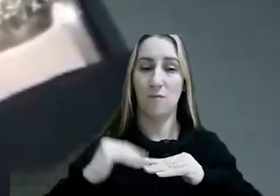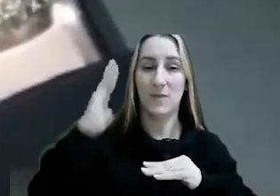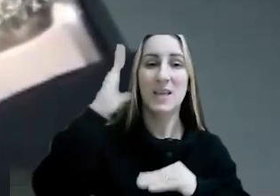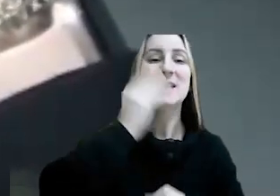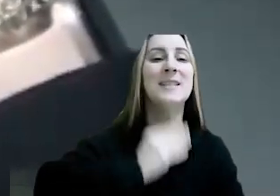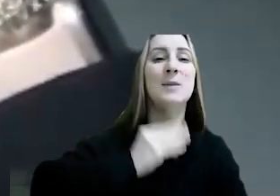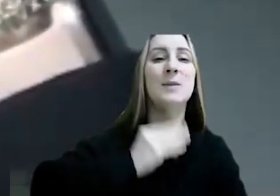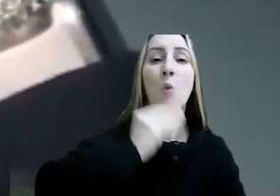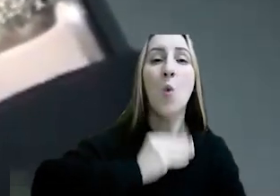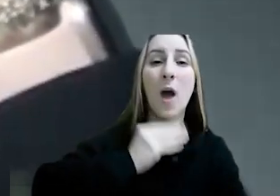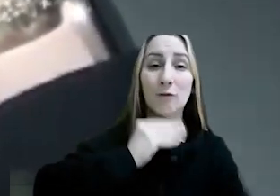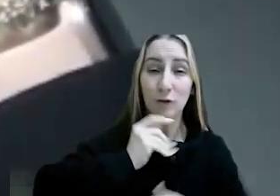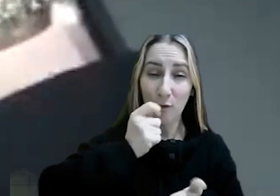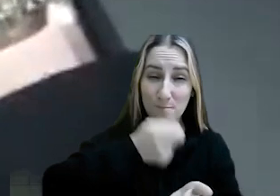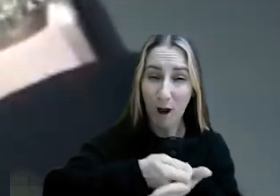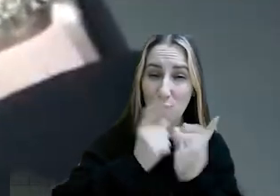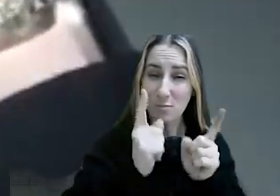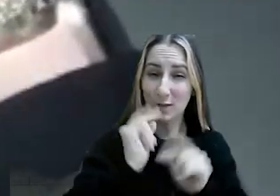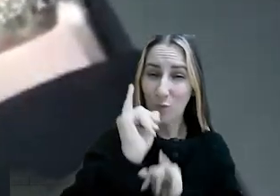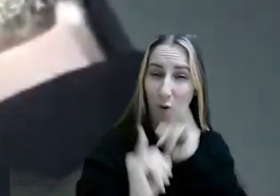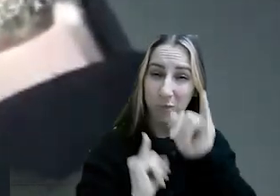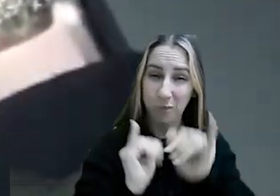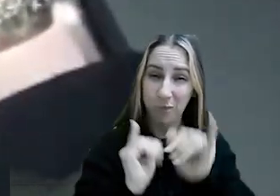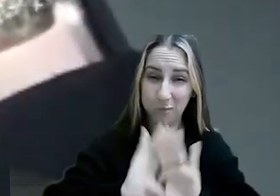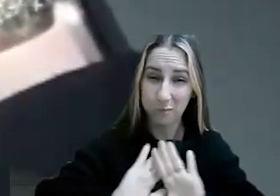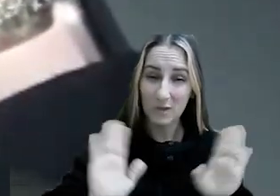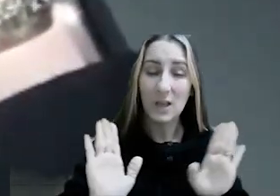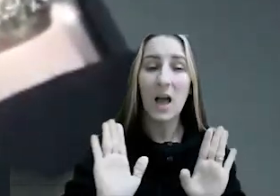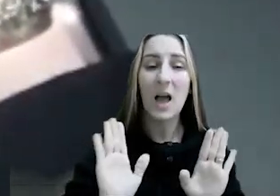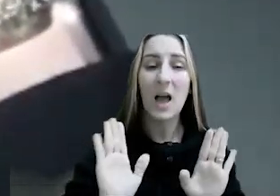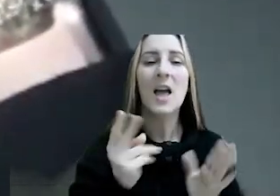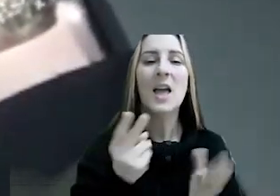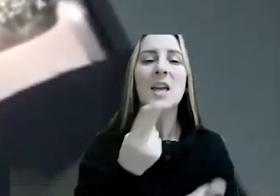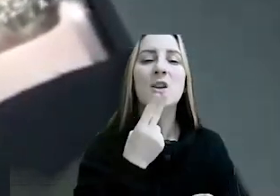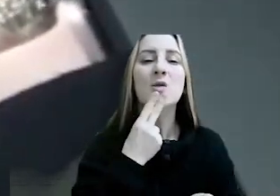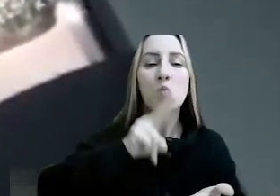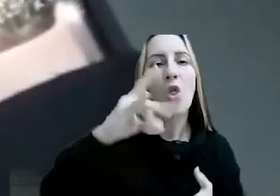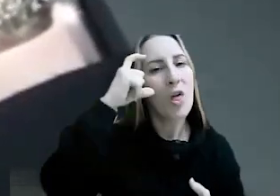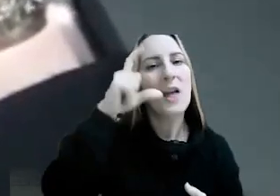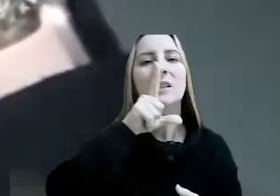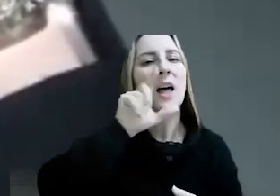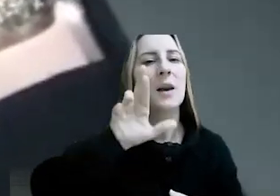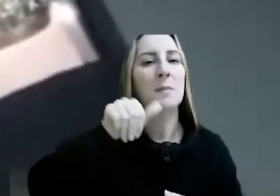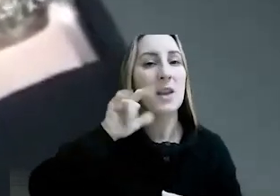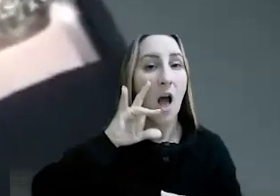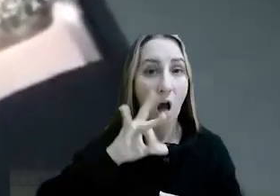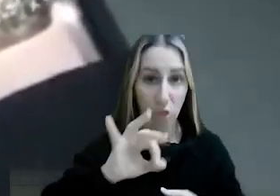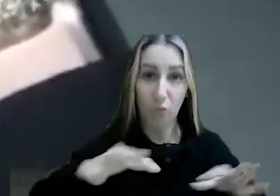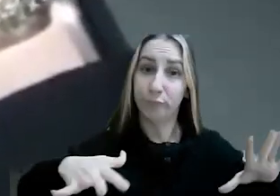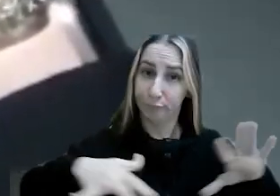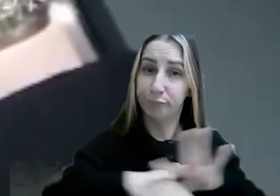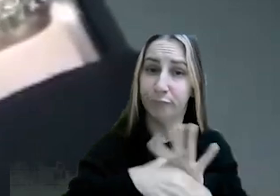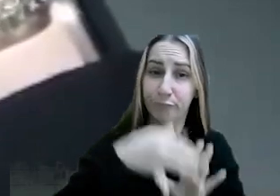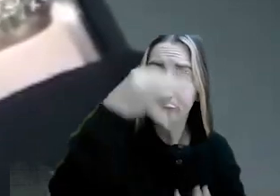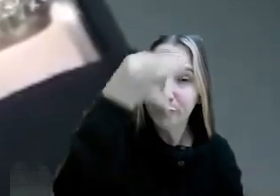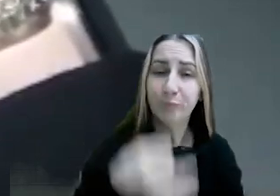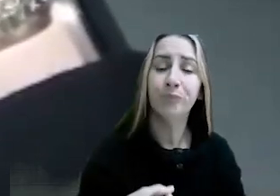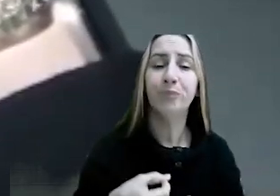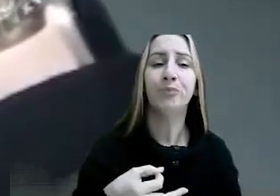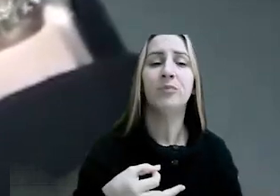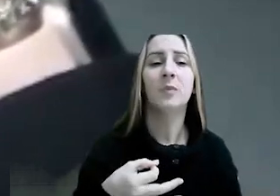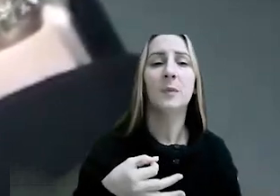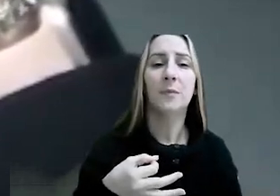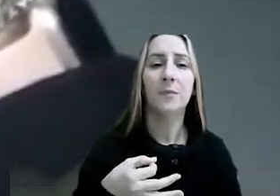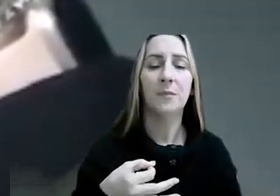pago, como bien les expliqué, es el impuesto determinado es correcto, o sea, esto no habría, no estaría